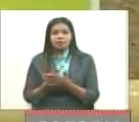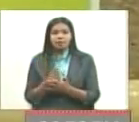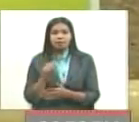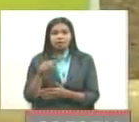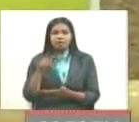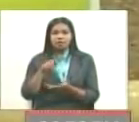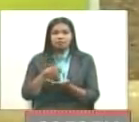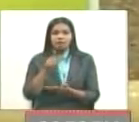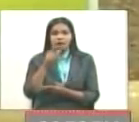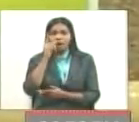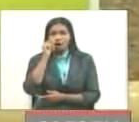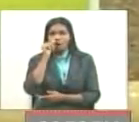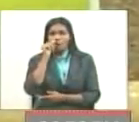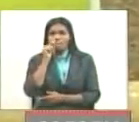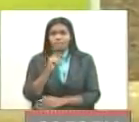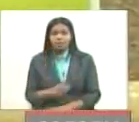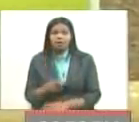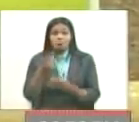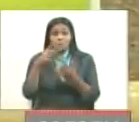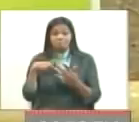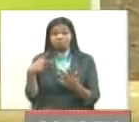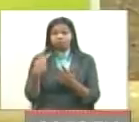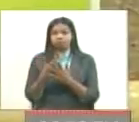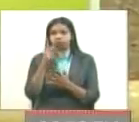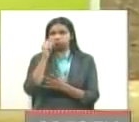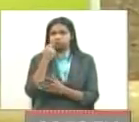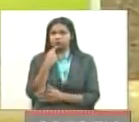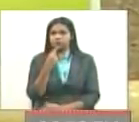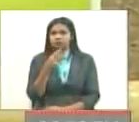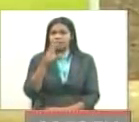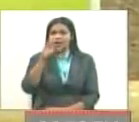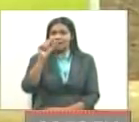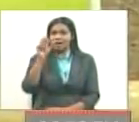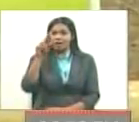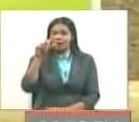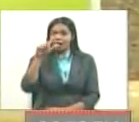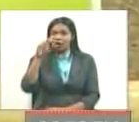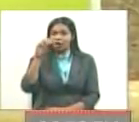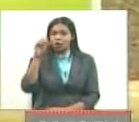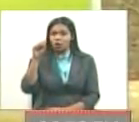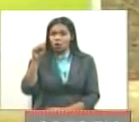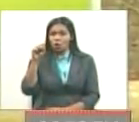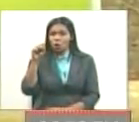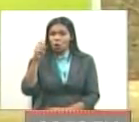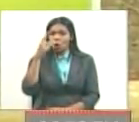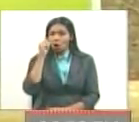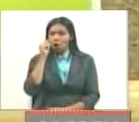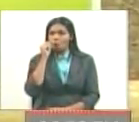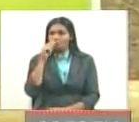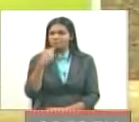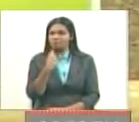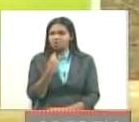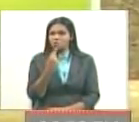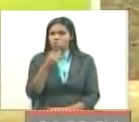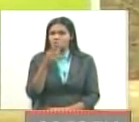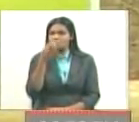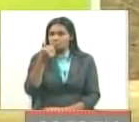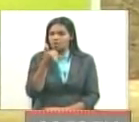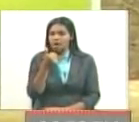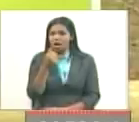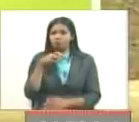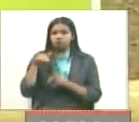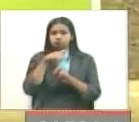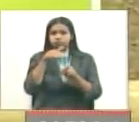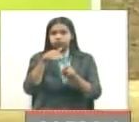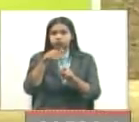mire, este es otro, este es valiente. Carlos Paparoni, que dijo, está bien, me van a perseguir, pero no